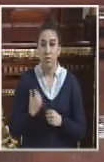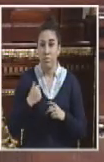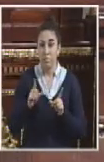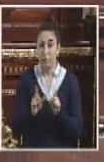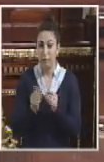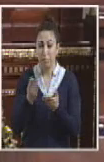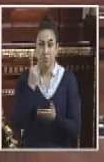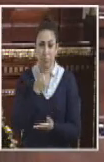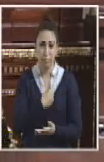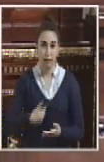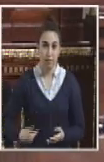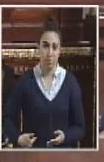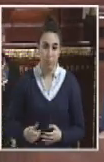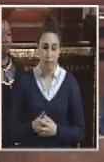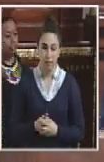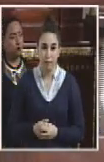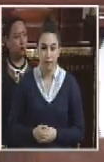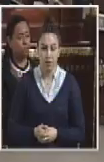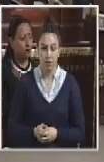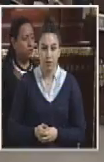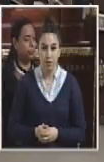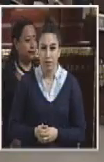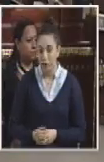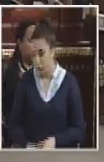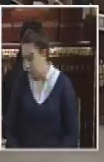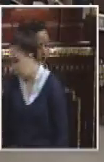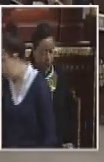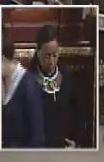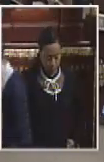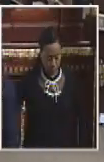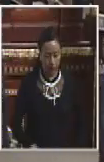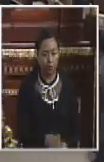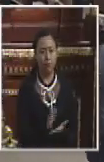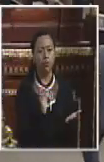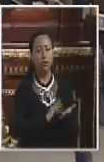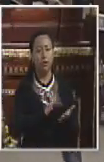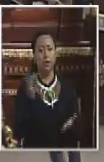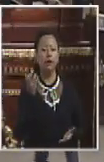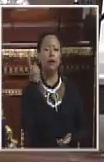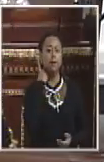cuanto, diputada presidenta. Gracias, diputado.